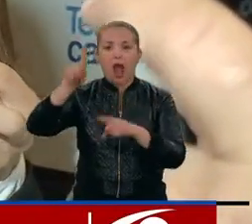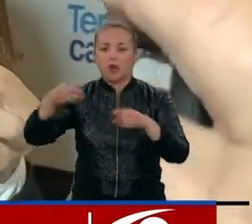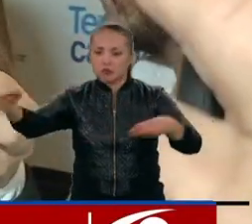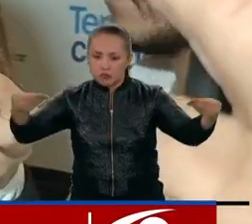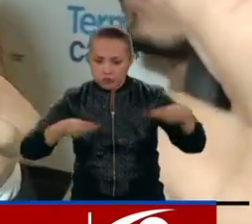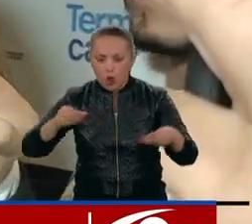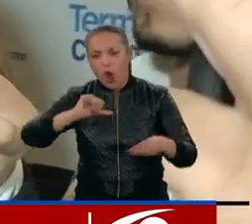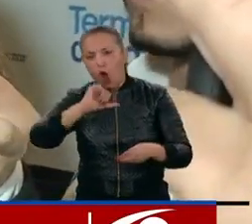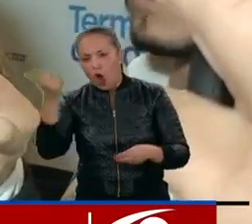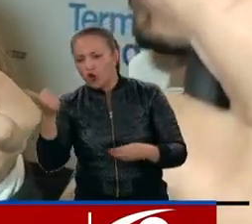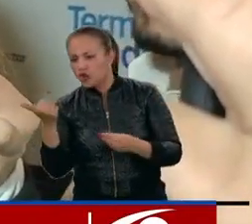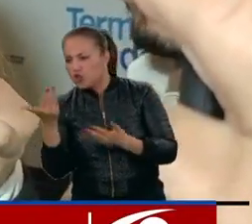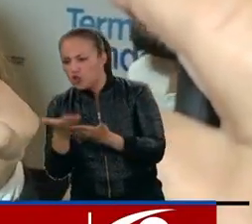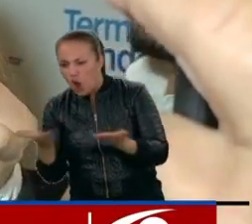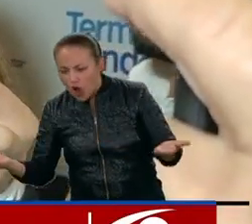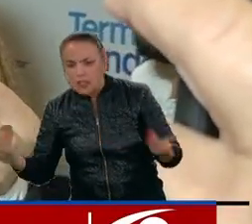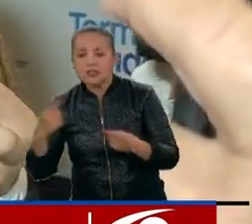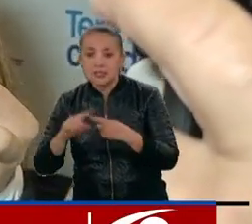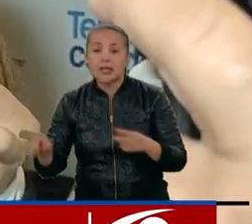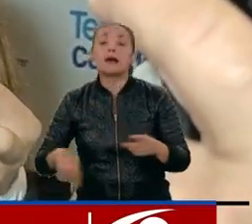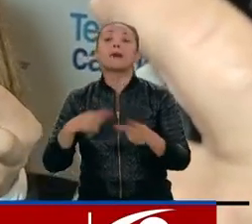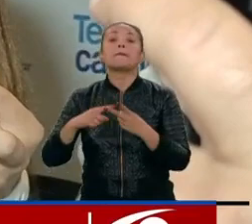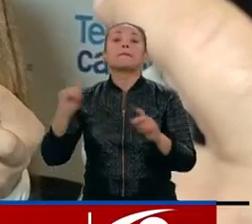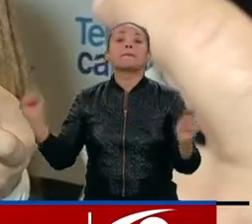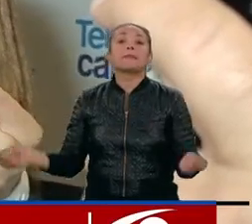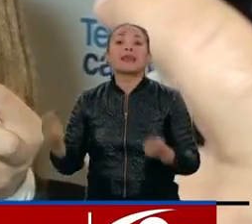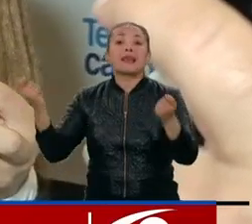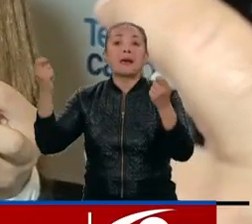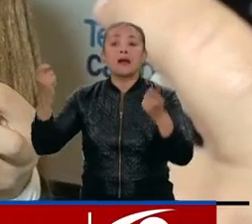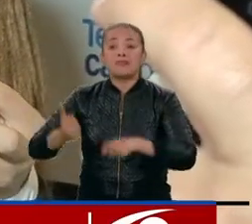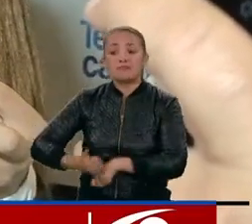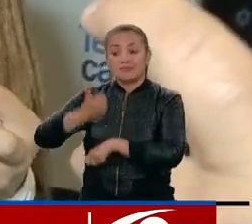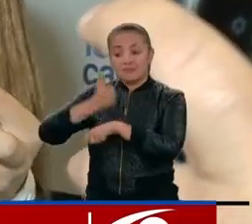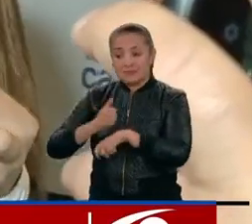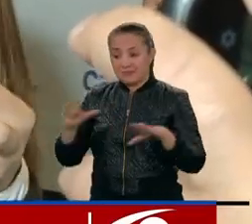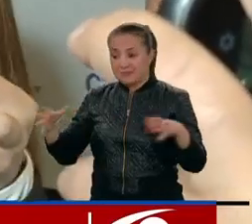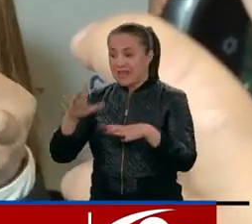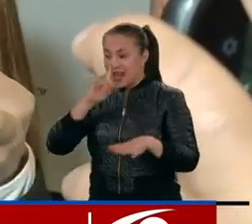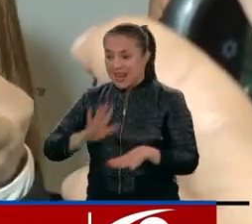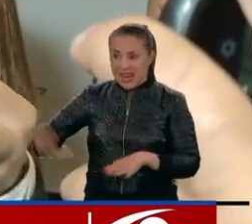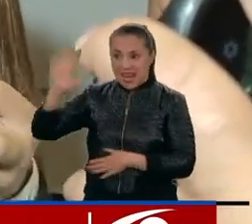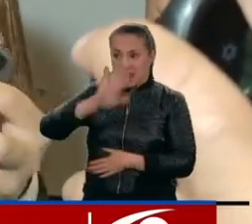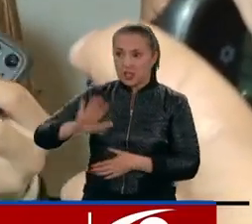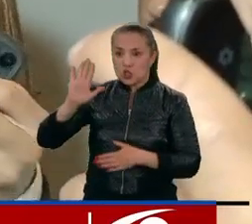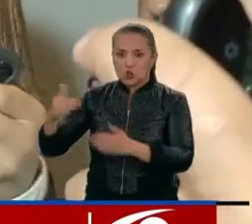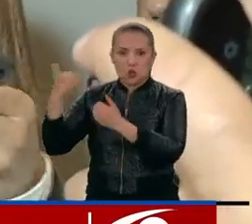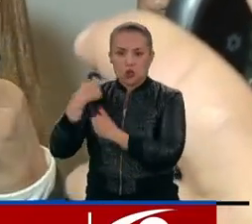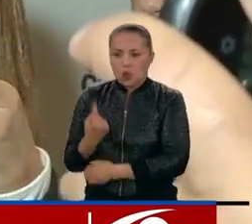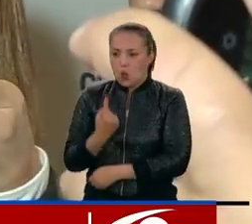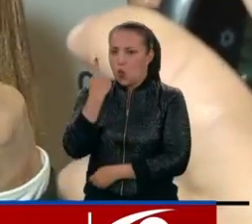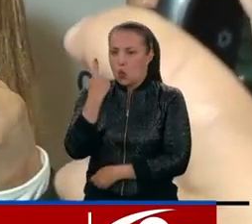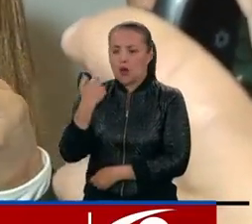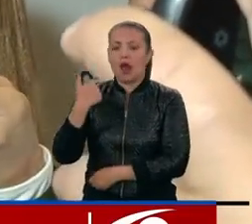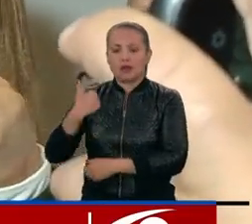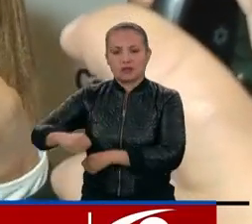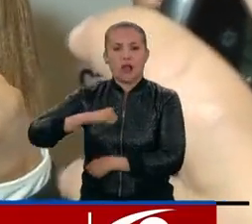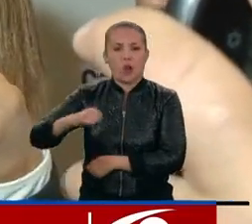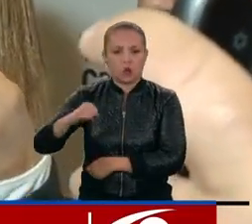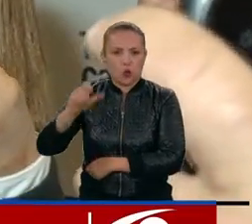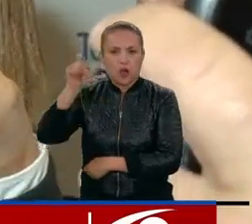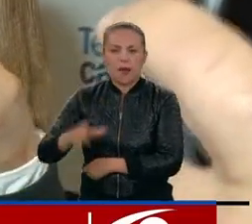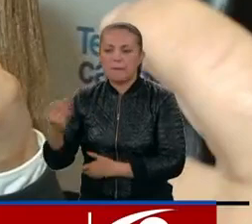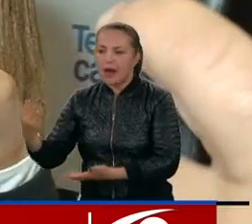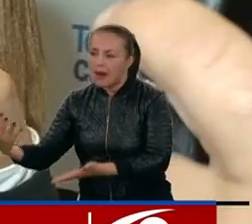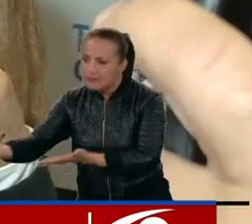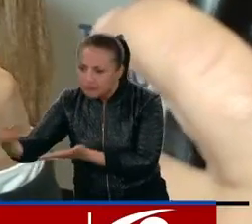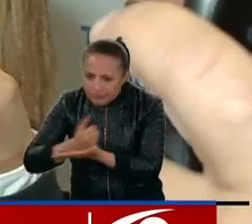especie. La campaña, la Gerencia Nacional de la Campaña, que era la única persona autorizada para